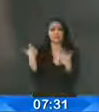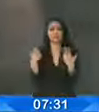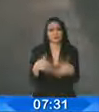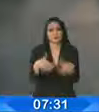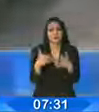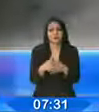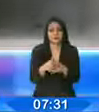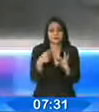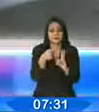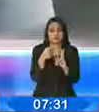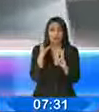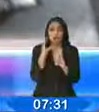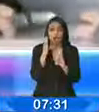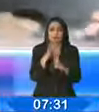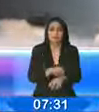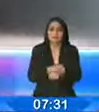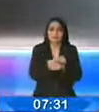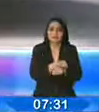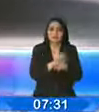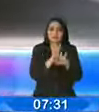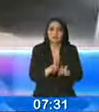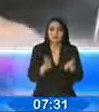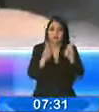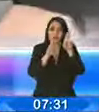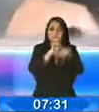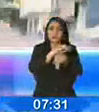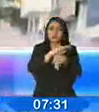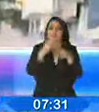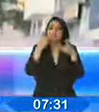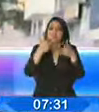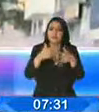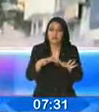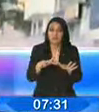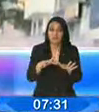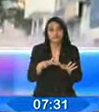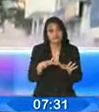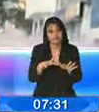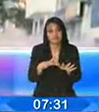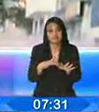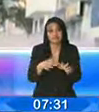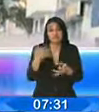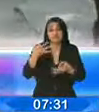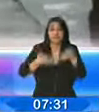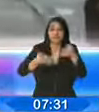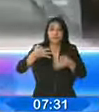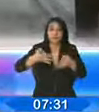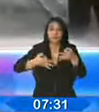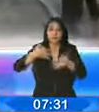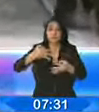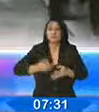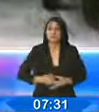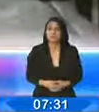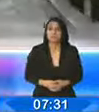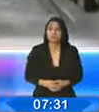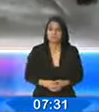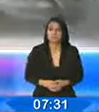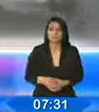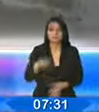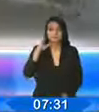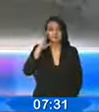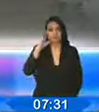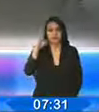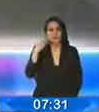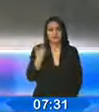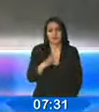llevados a la zona de aseguramiento de la unidad de flagrancia de la fiscalía para enfrentar la respectiva audiencia. Al parecer, la policía cuenta con los